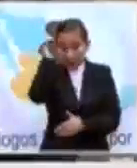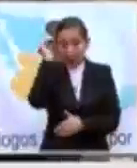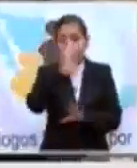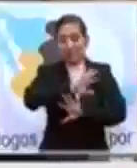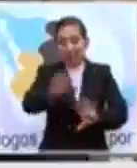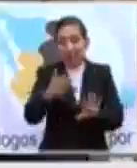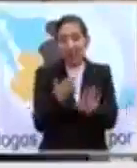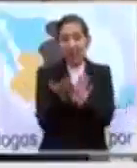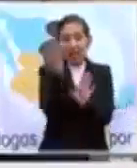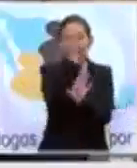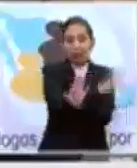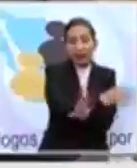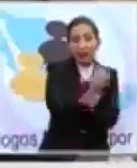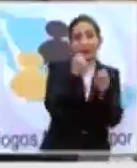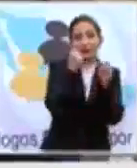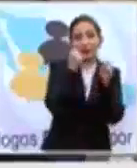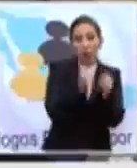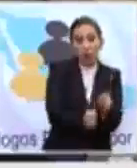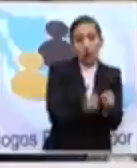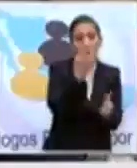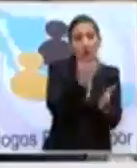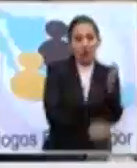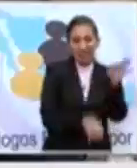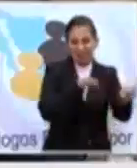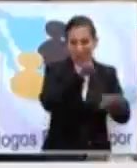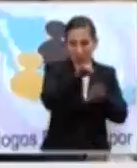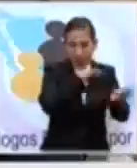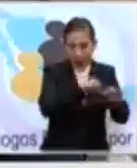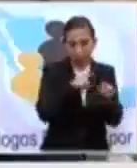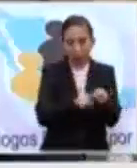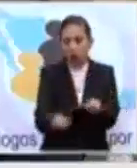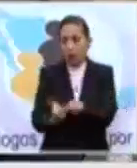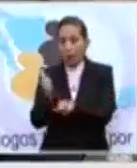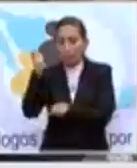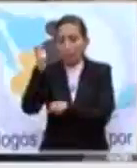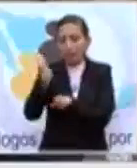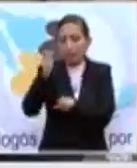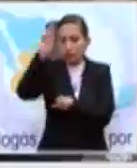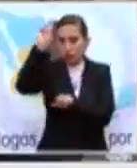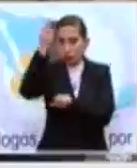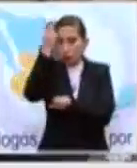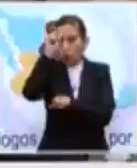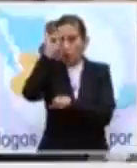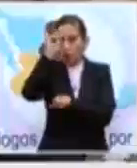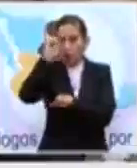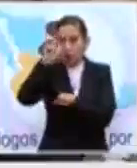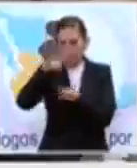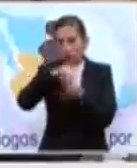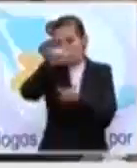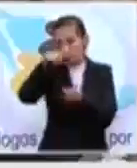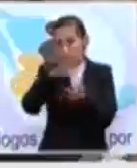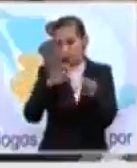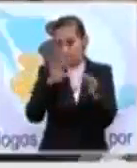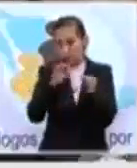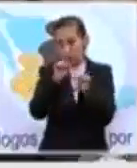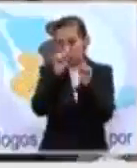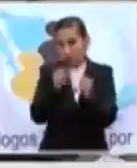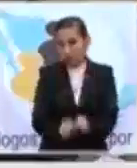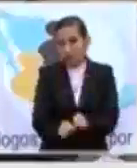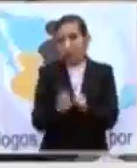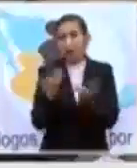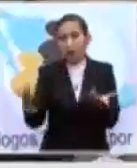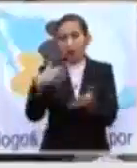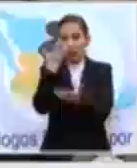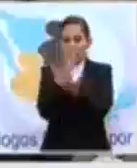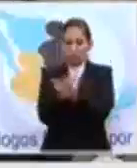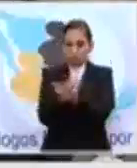traía en materia del seguro de desempleo, en materia de la pensión universal, tocaremos más adelante seguramente el sistema de ahorro para el